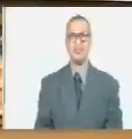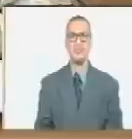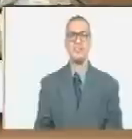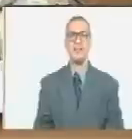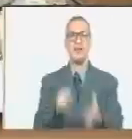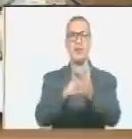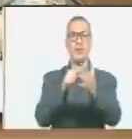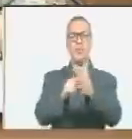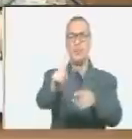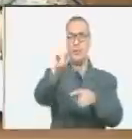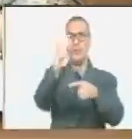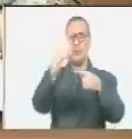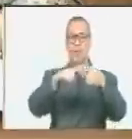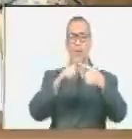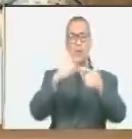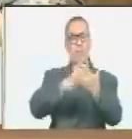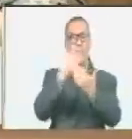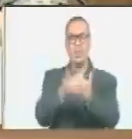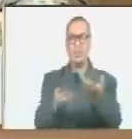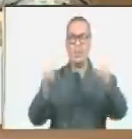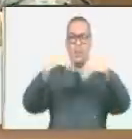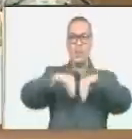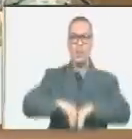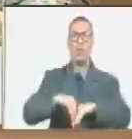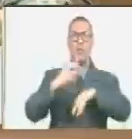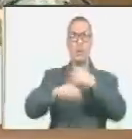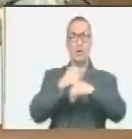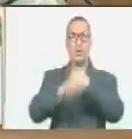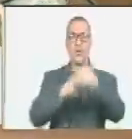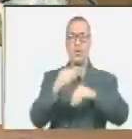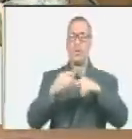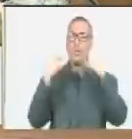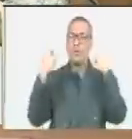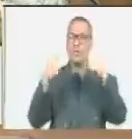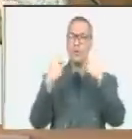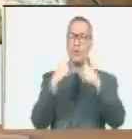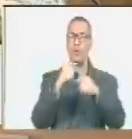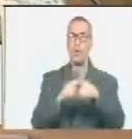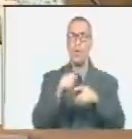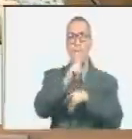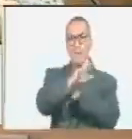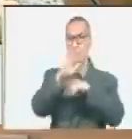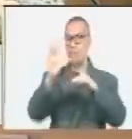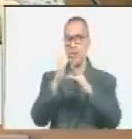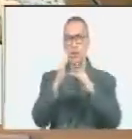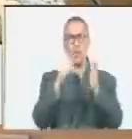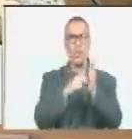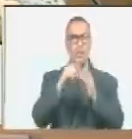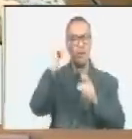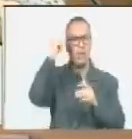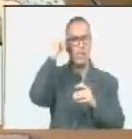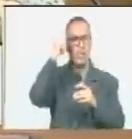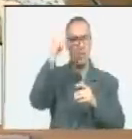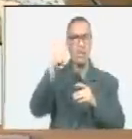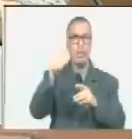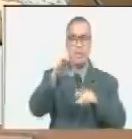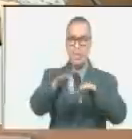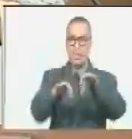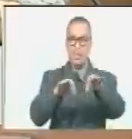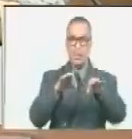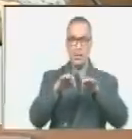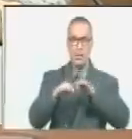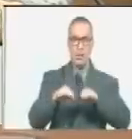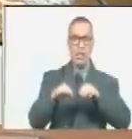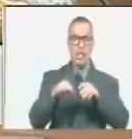Punto número uno. Proyecto de acuerdo en ocasión de celebrar el 25 de abril el Día del Ajedrez Escolar